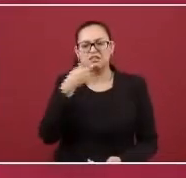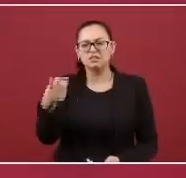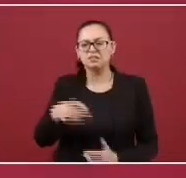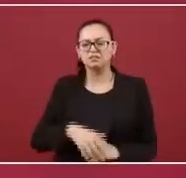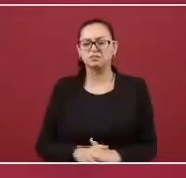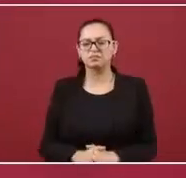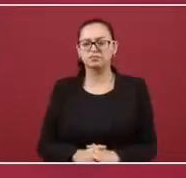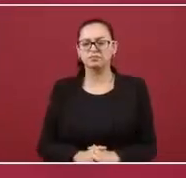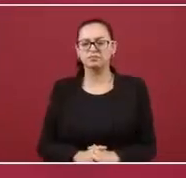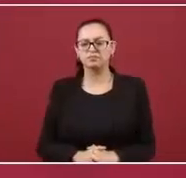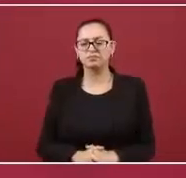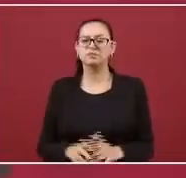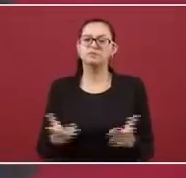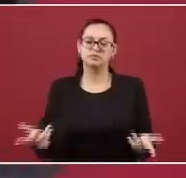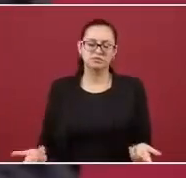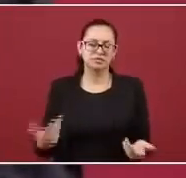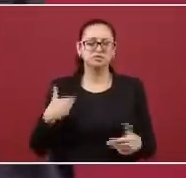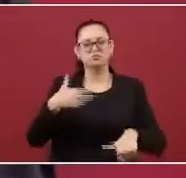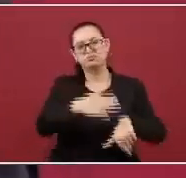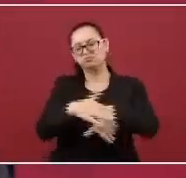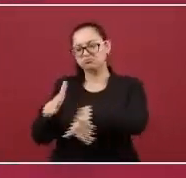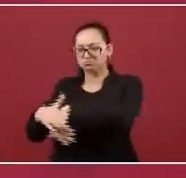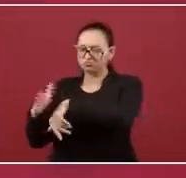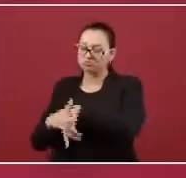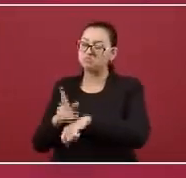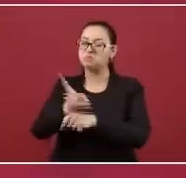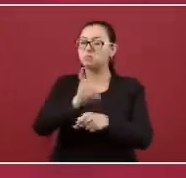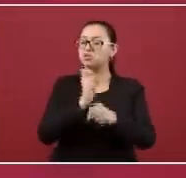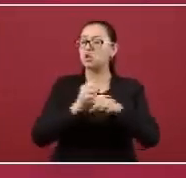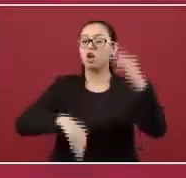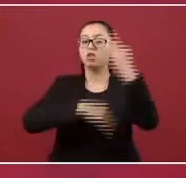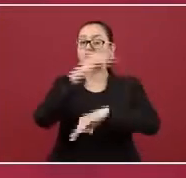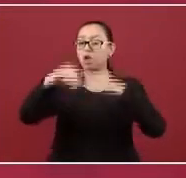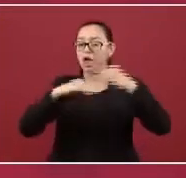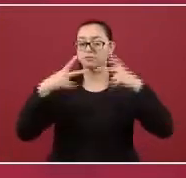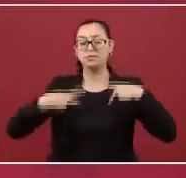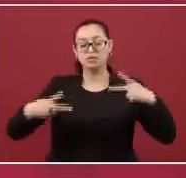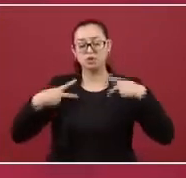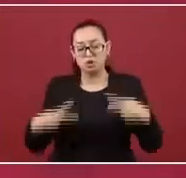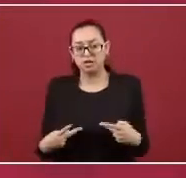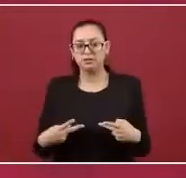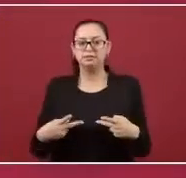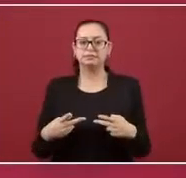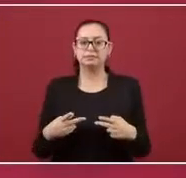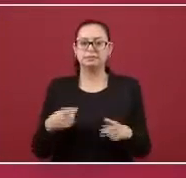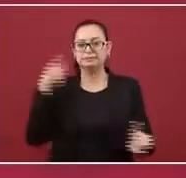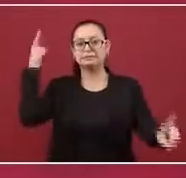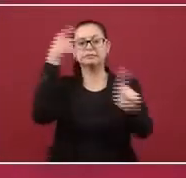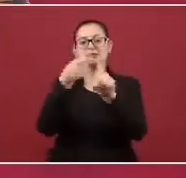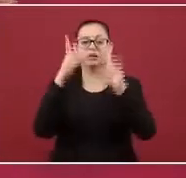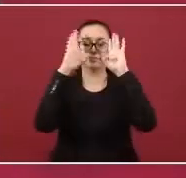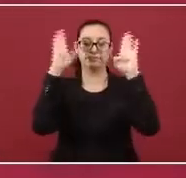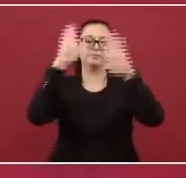la conciliación y el diálogo y que se hable y que